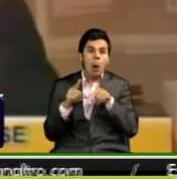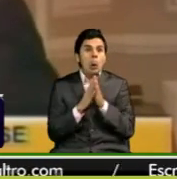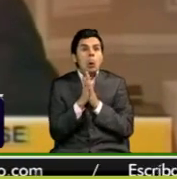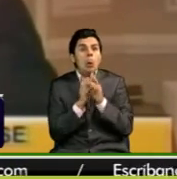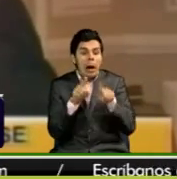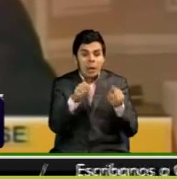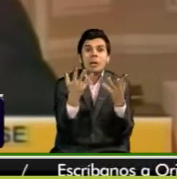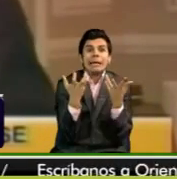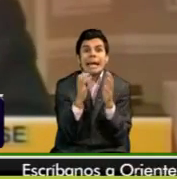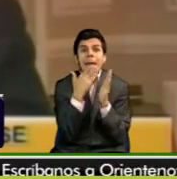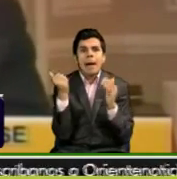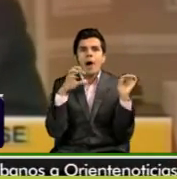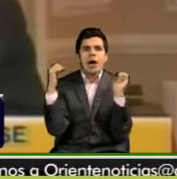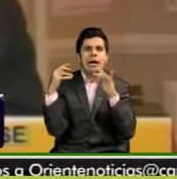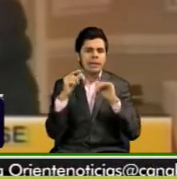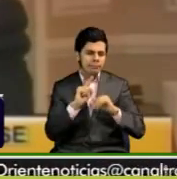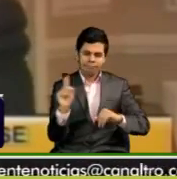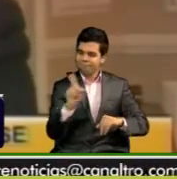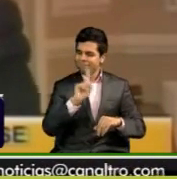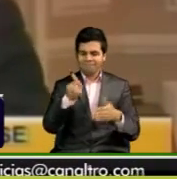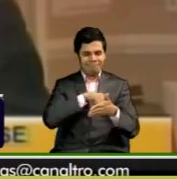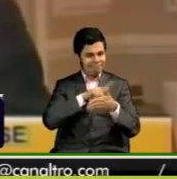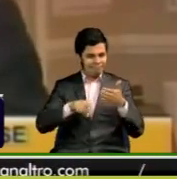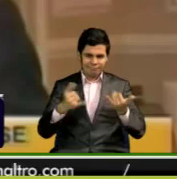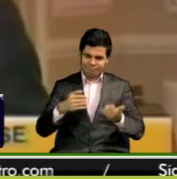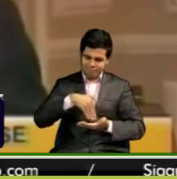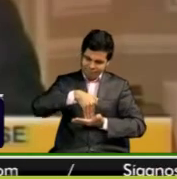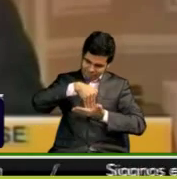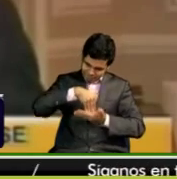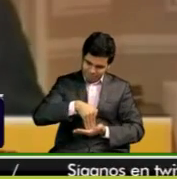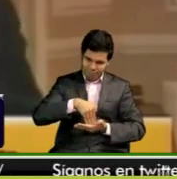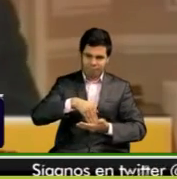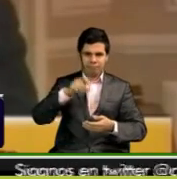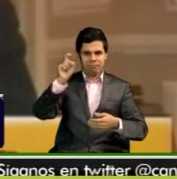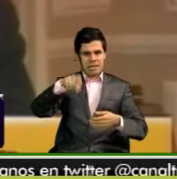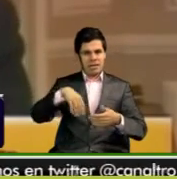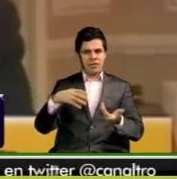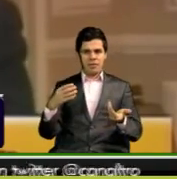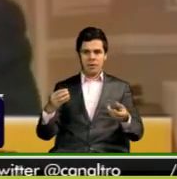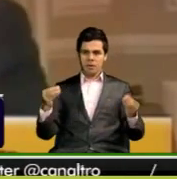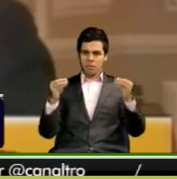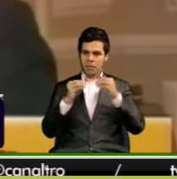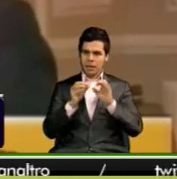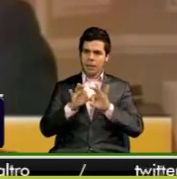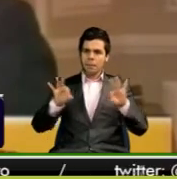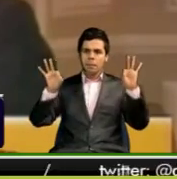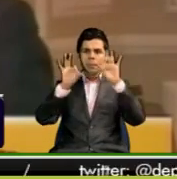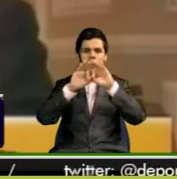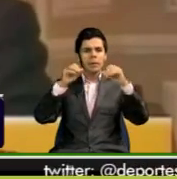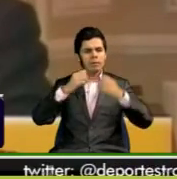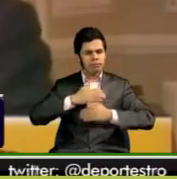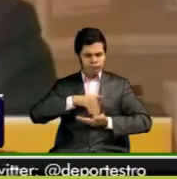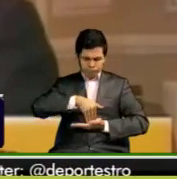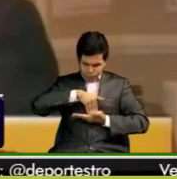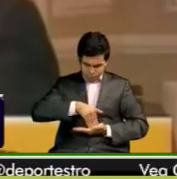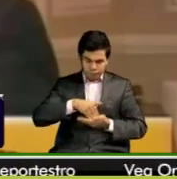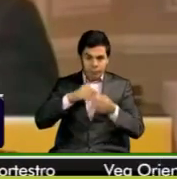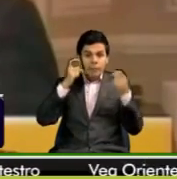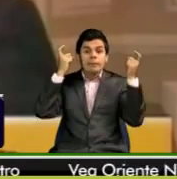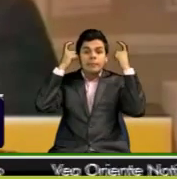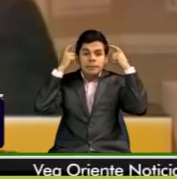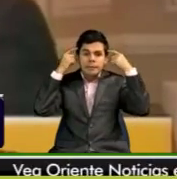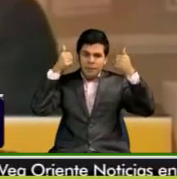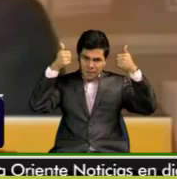escuchar. Es el momento de obrar con firmeza, pero también con sensatez y con